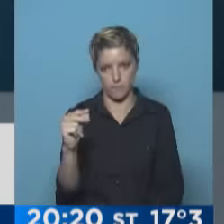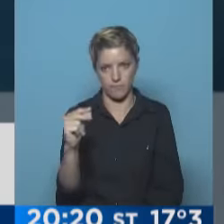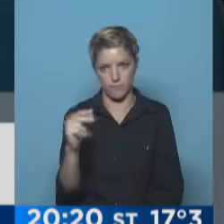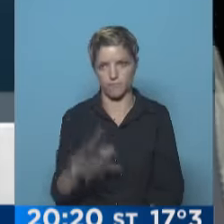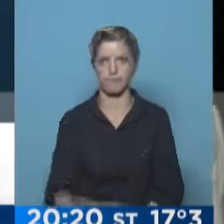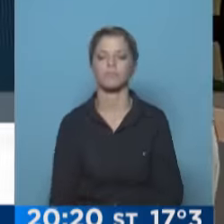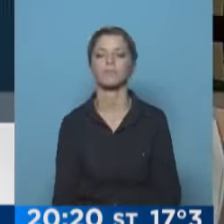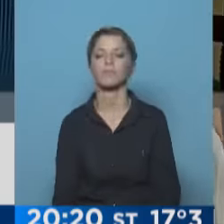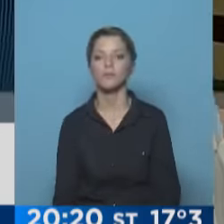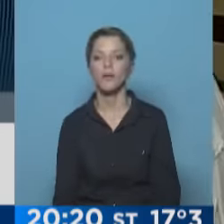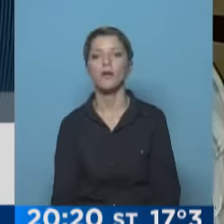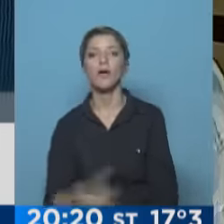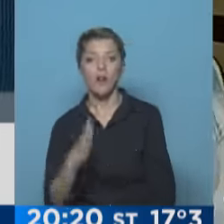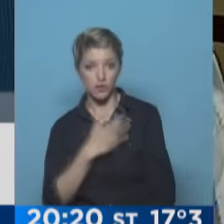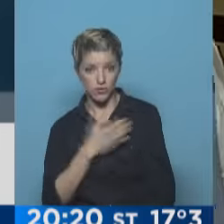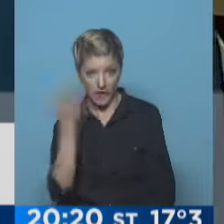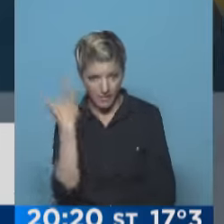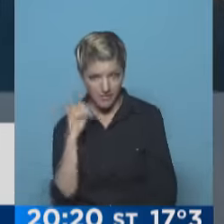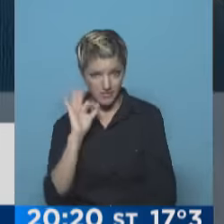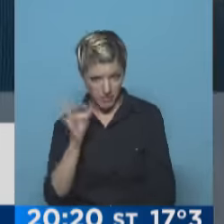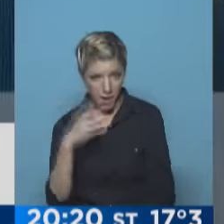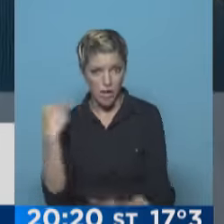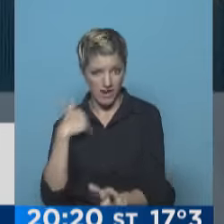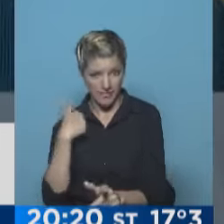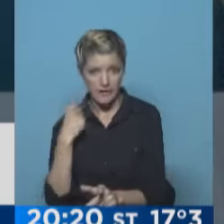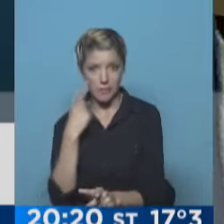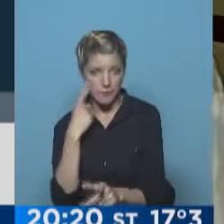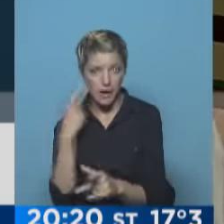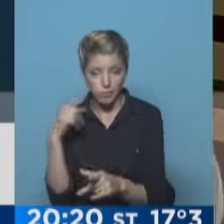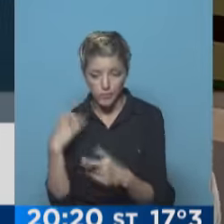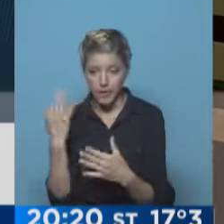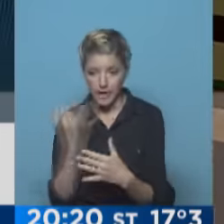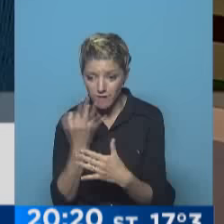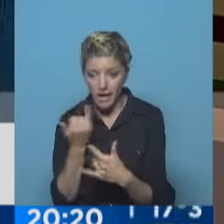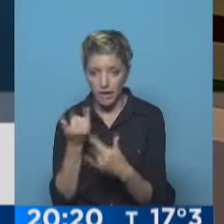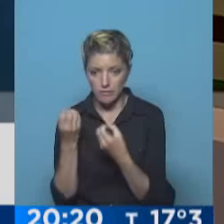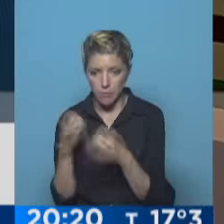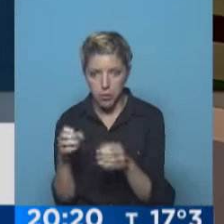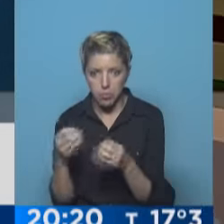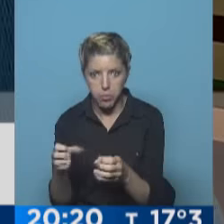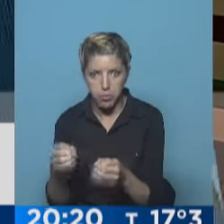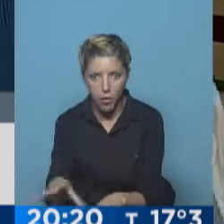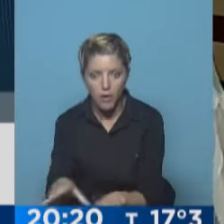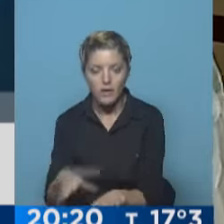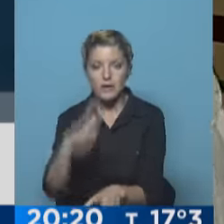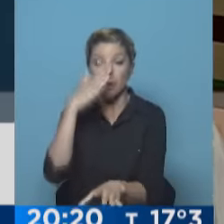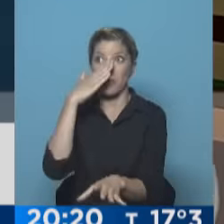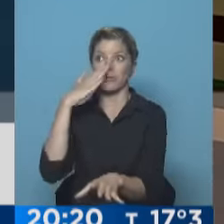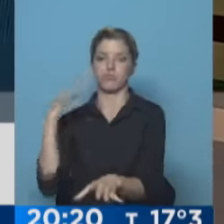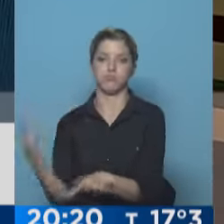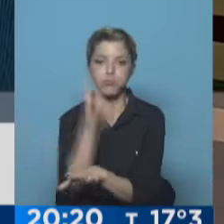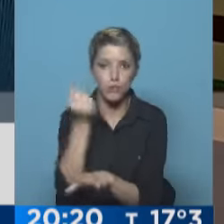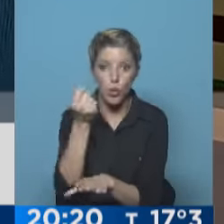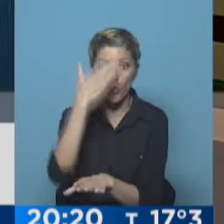Argentina que lo que teníamos lo íbamos dejando en el camino. Y si algo recuperamos, lo recuperamos en estos últimos